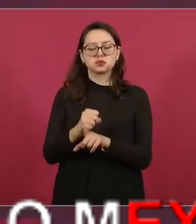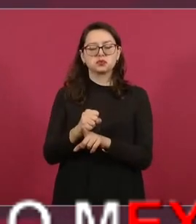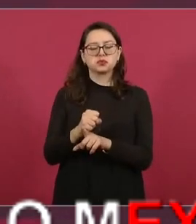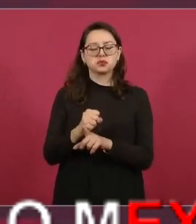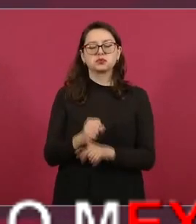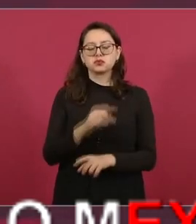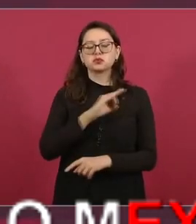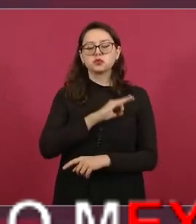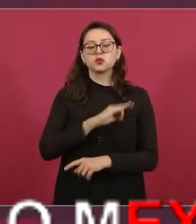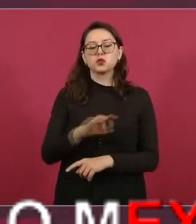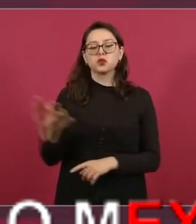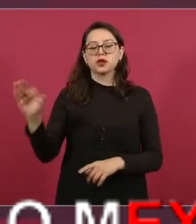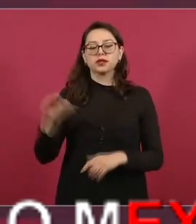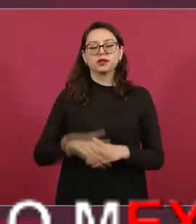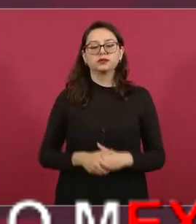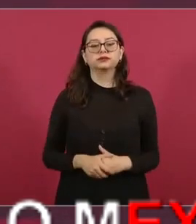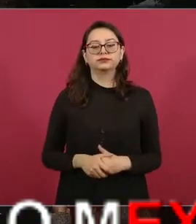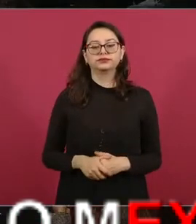y